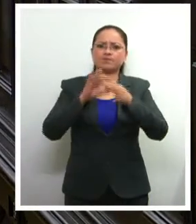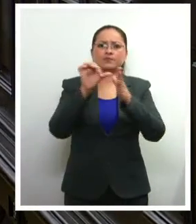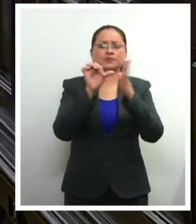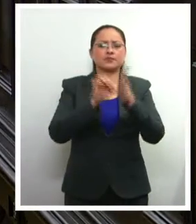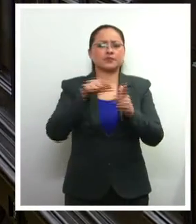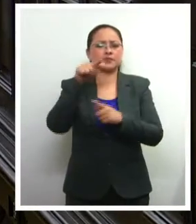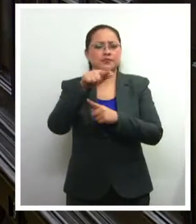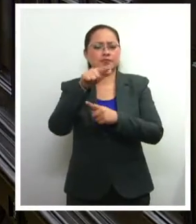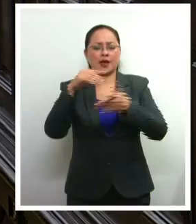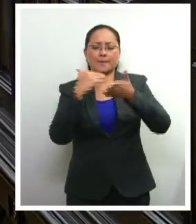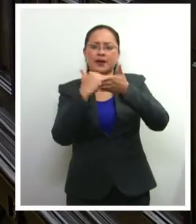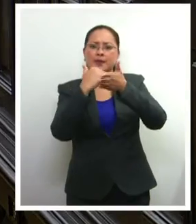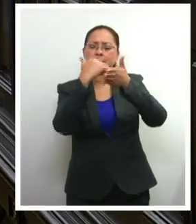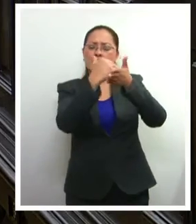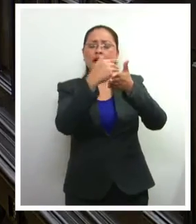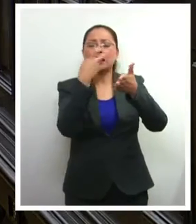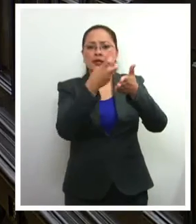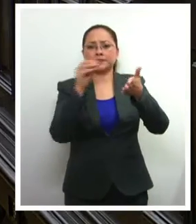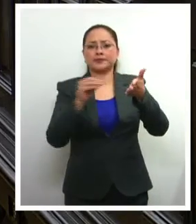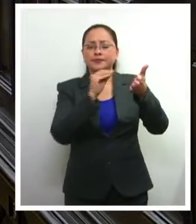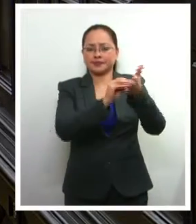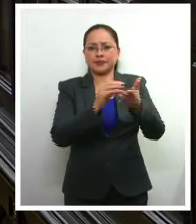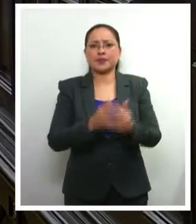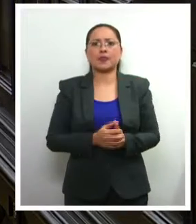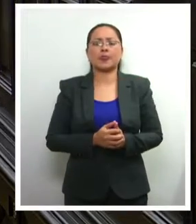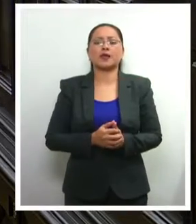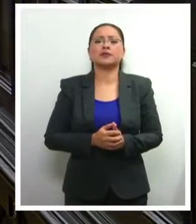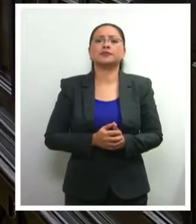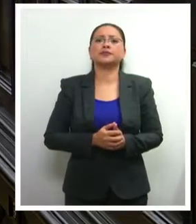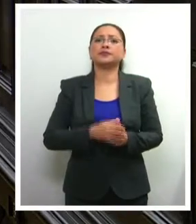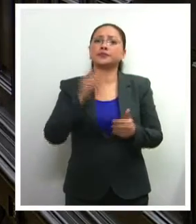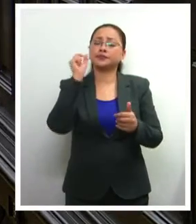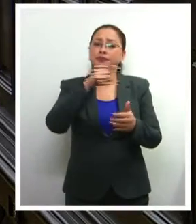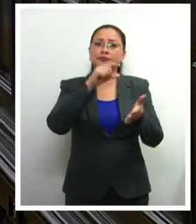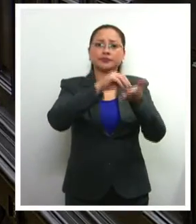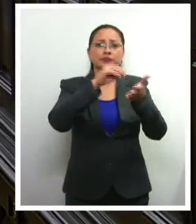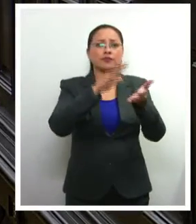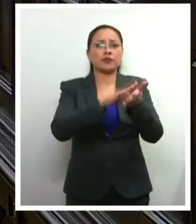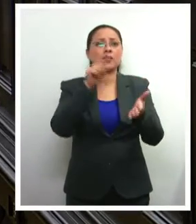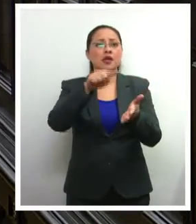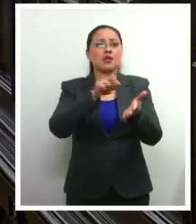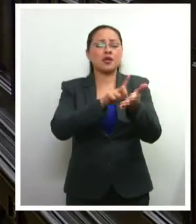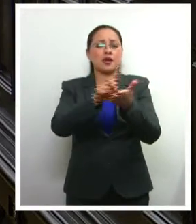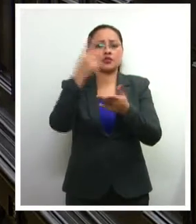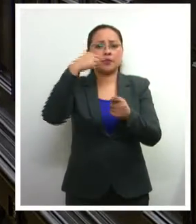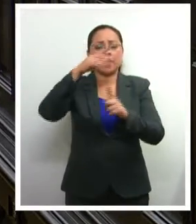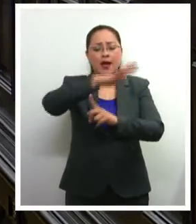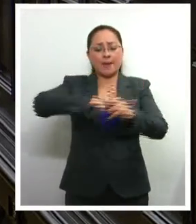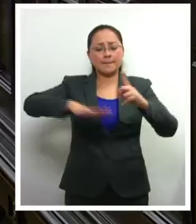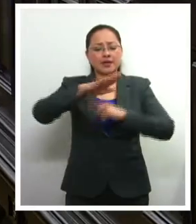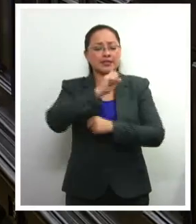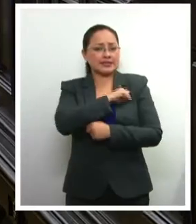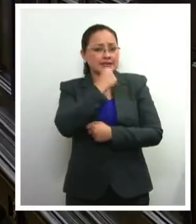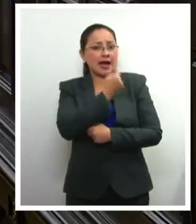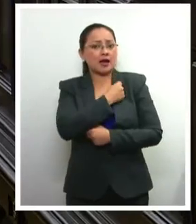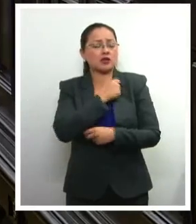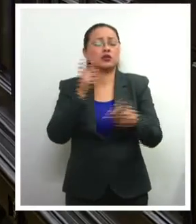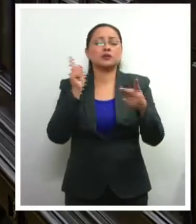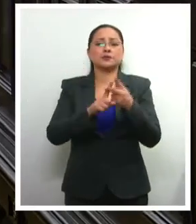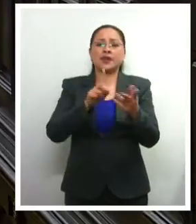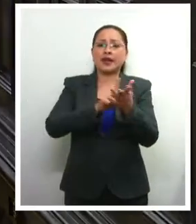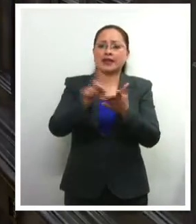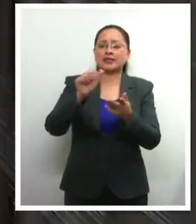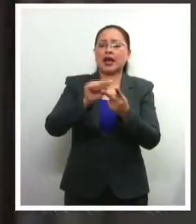sus primeros apartados, estableciendo en el mismo el derecho a un ambiente sano, el derecho